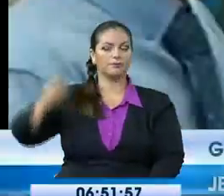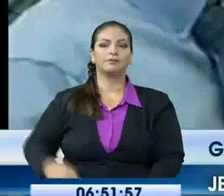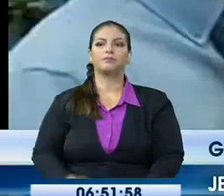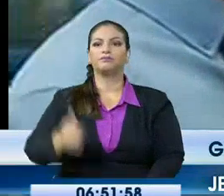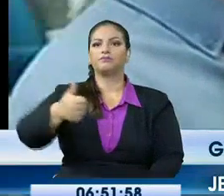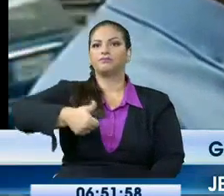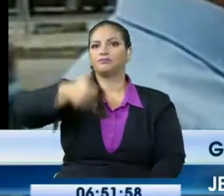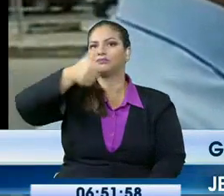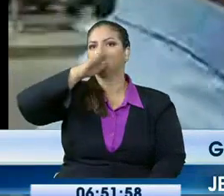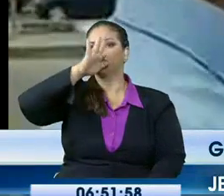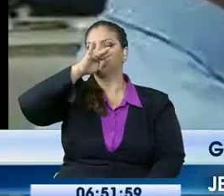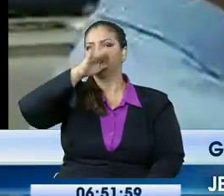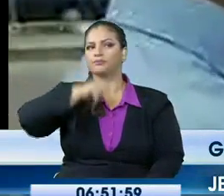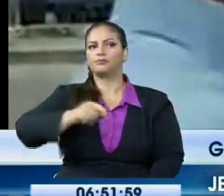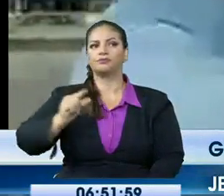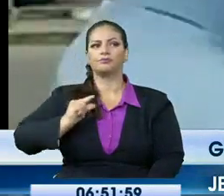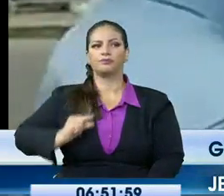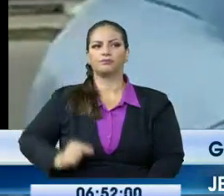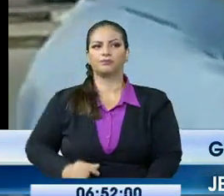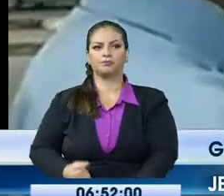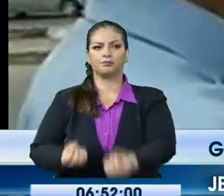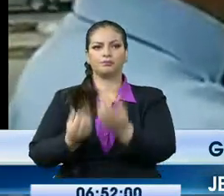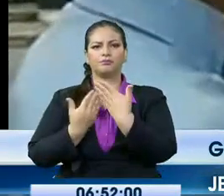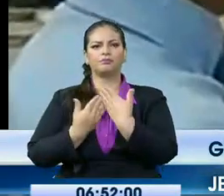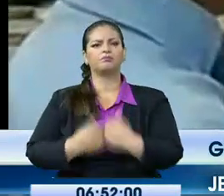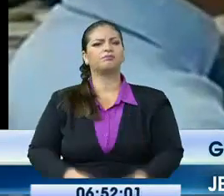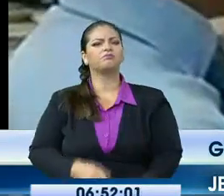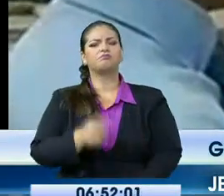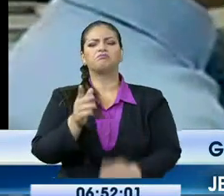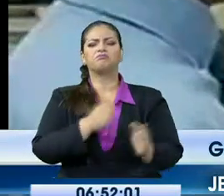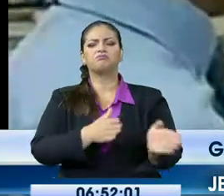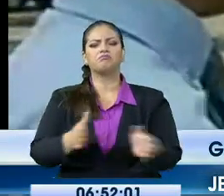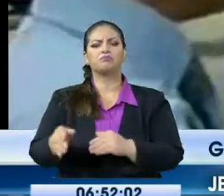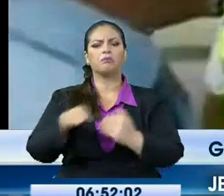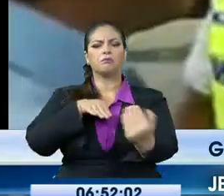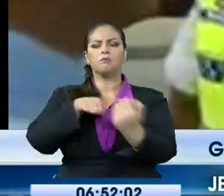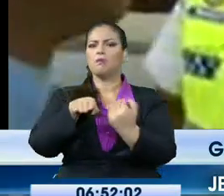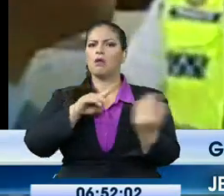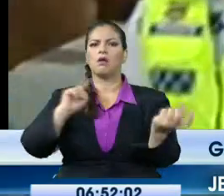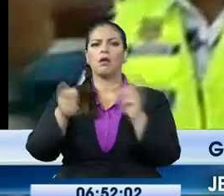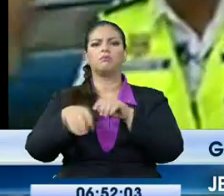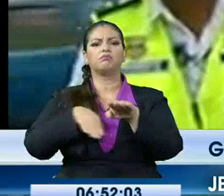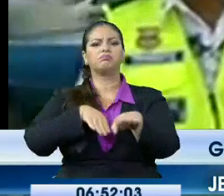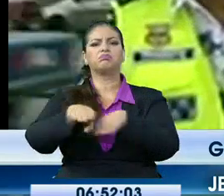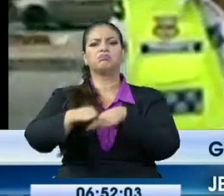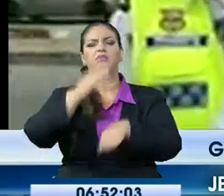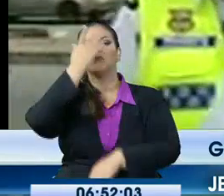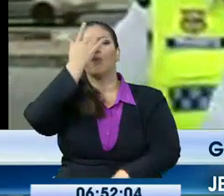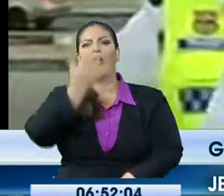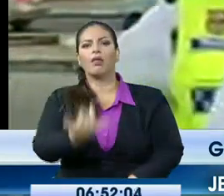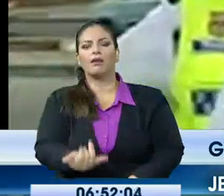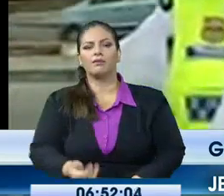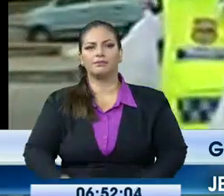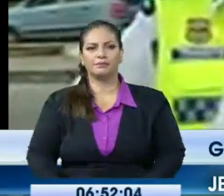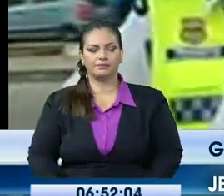poco más de detalles por qué se tomó esta decisión, general. Muy buenos días y bienvenido. Buenos